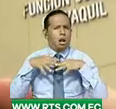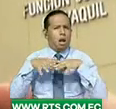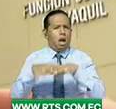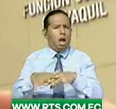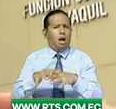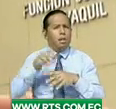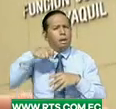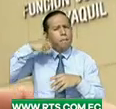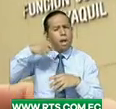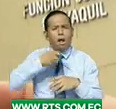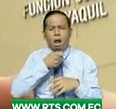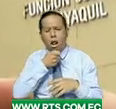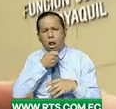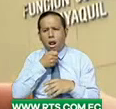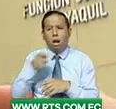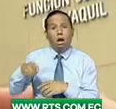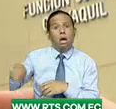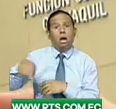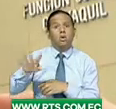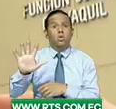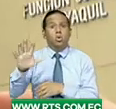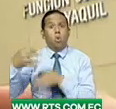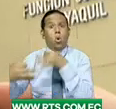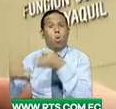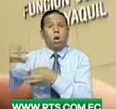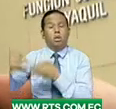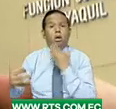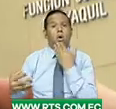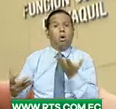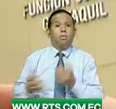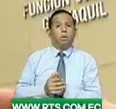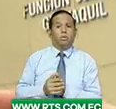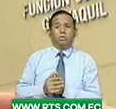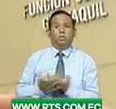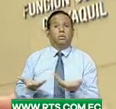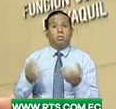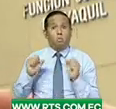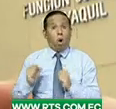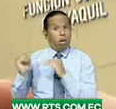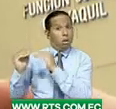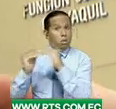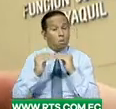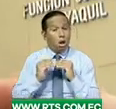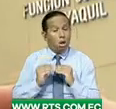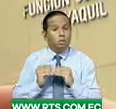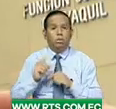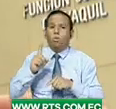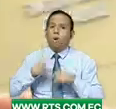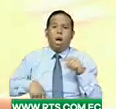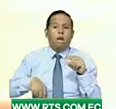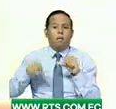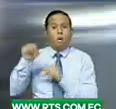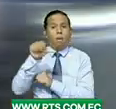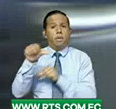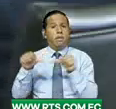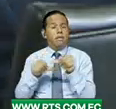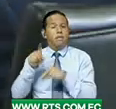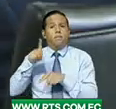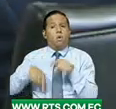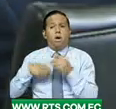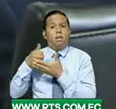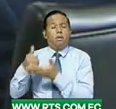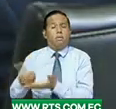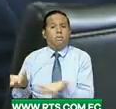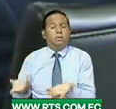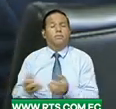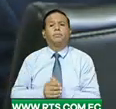Y esta situación afecta a la imparcialidad en el ámbito administrativo, específicamente con el órgano sancionador. Abren un